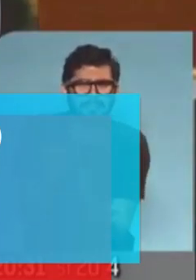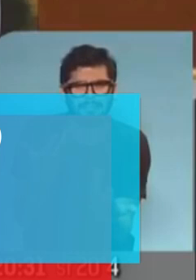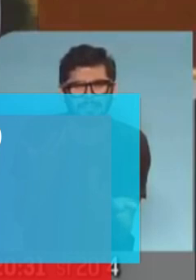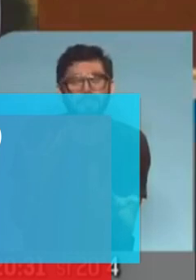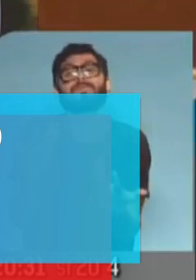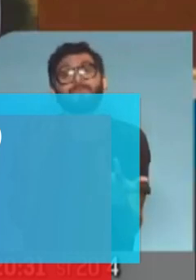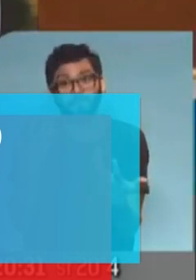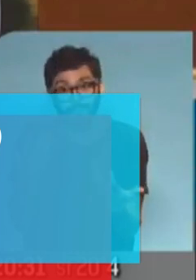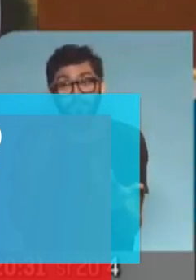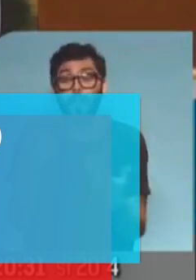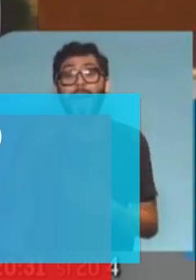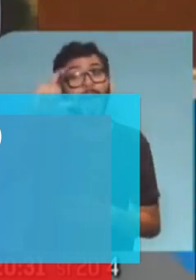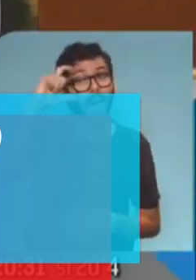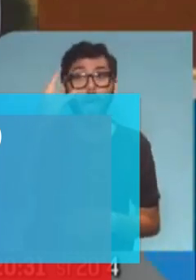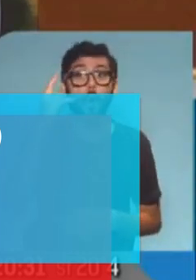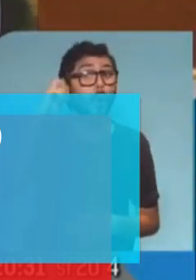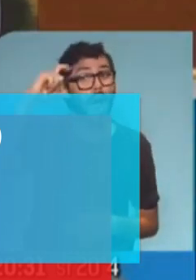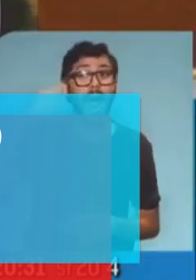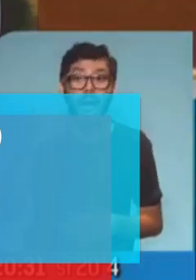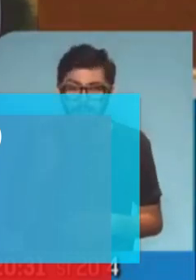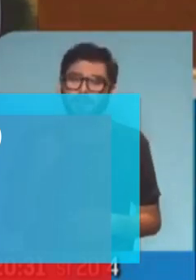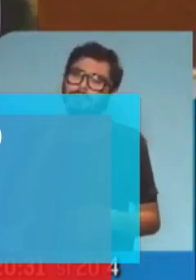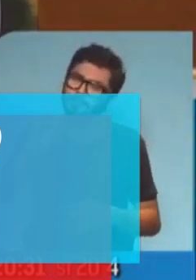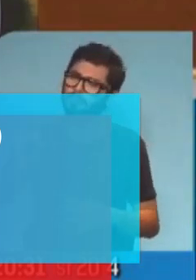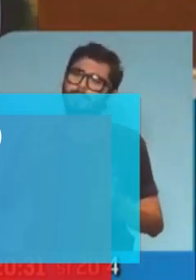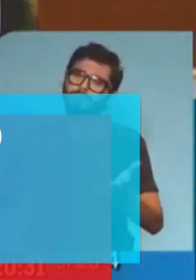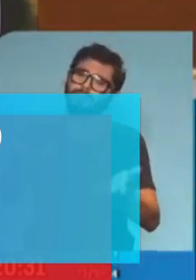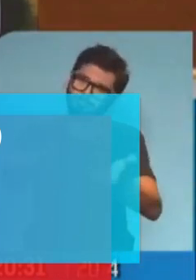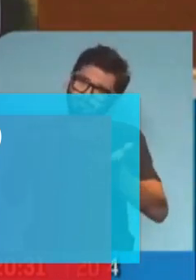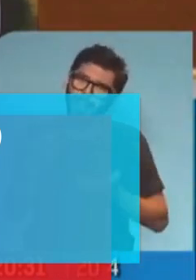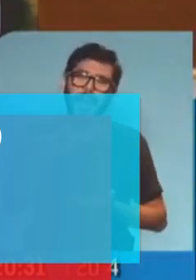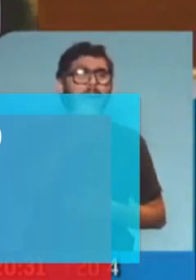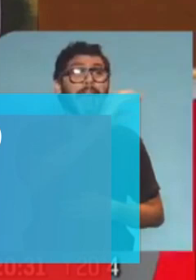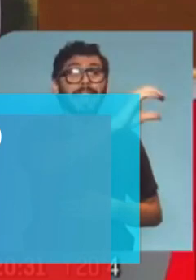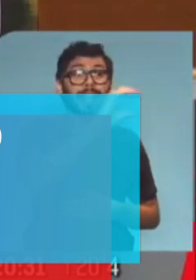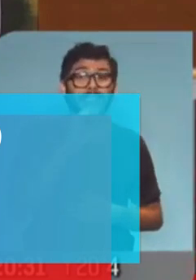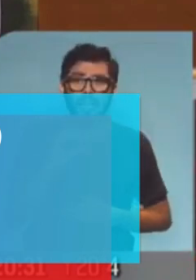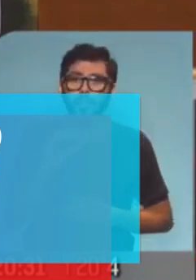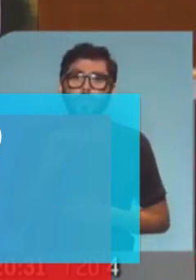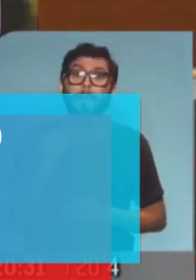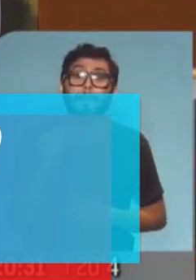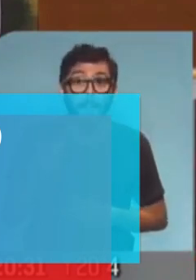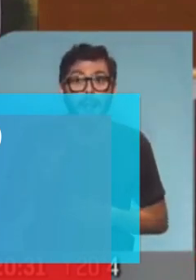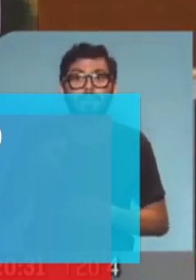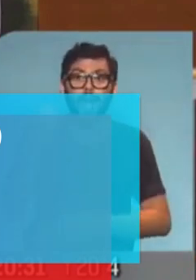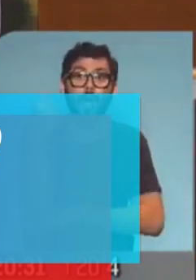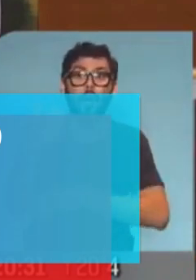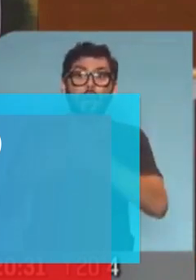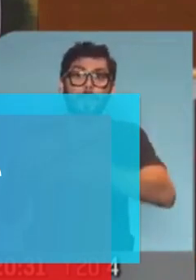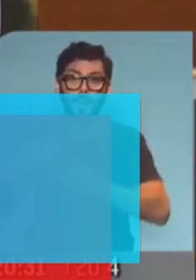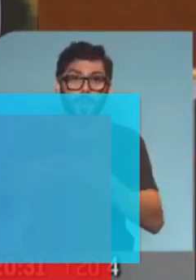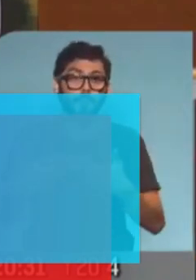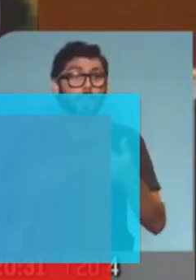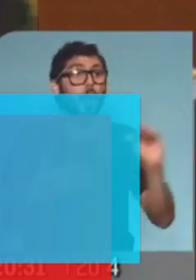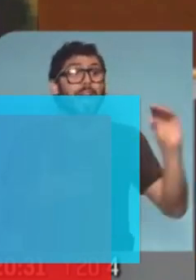enseño a mantener actualizado tus datos pero aún no te vayas ahora escucha si vuelve e dice en diálogo con